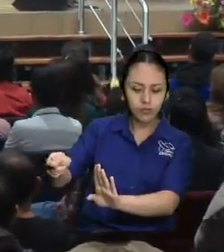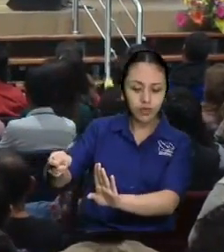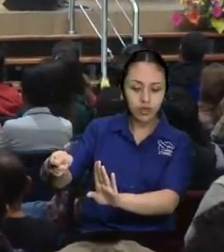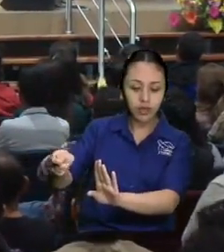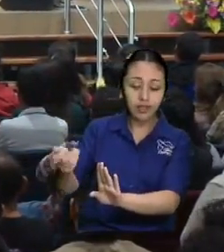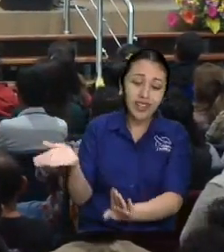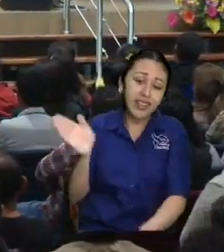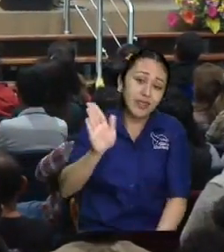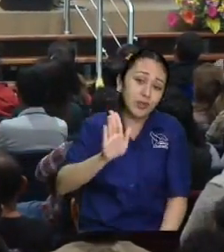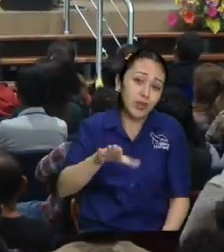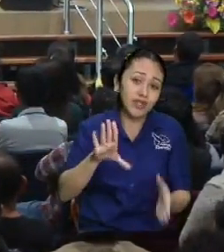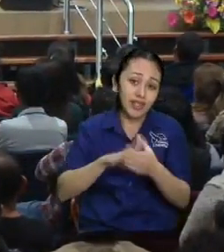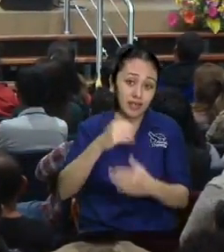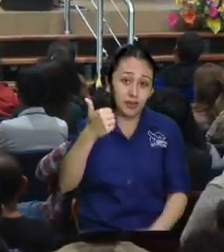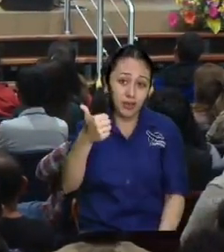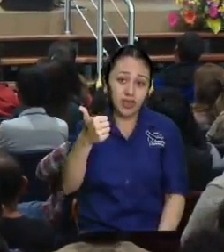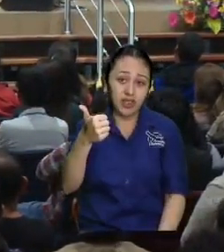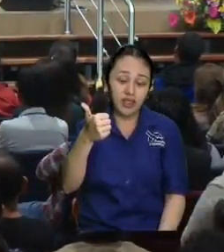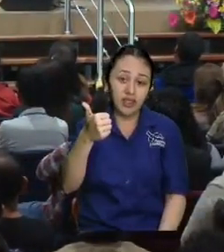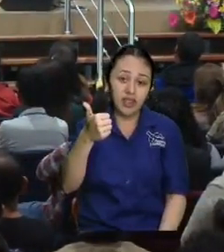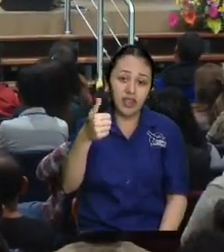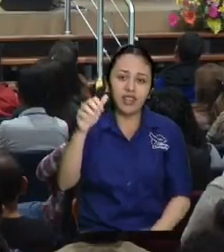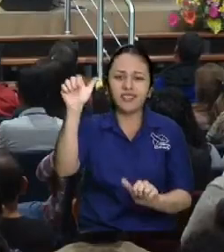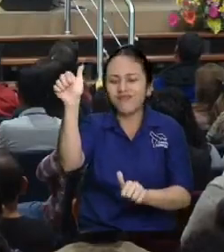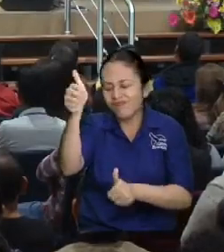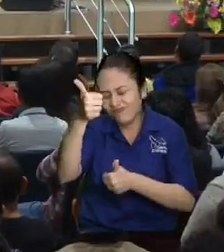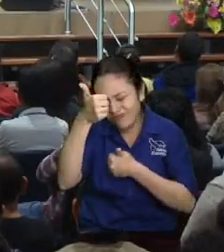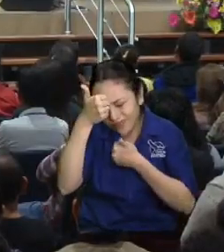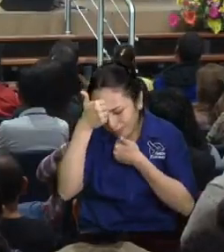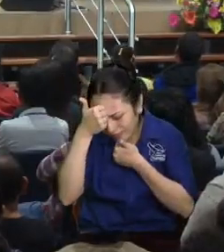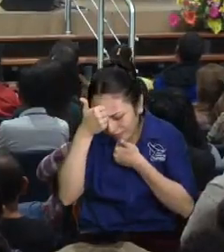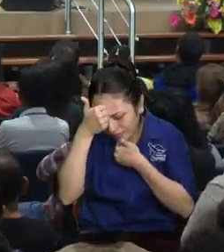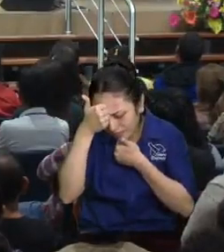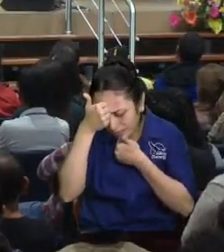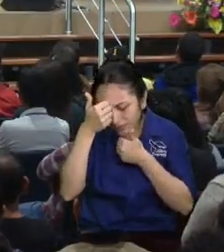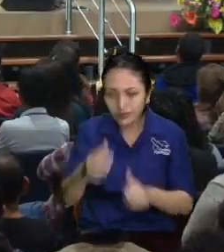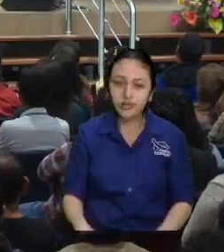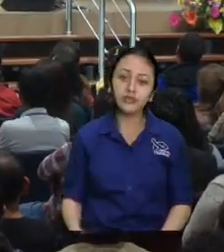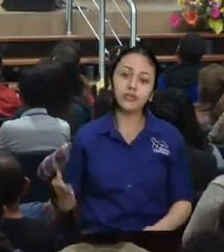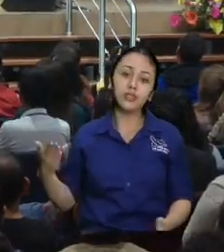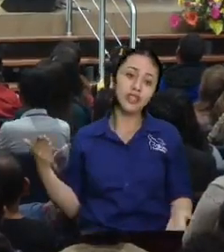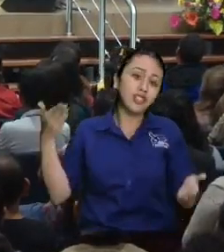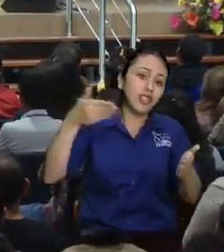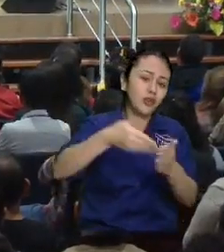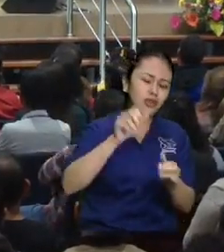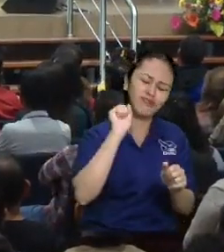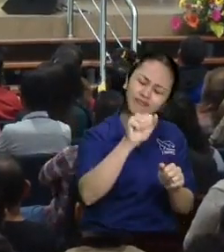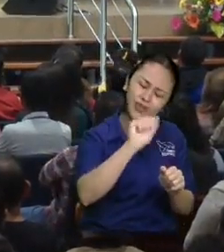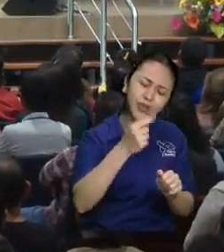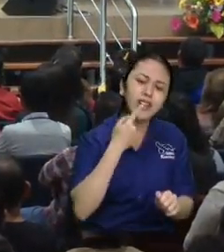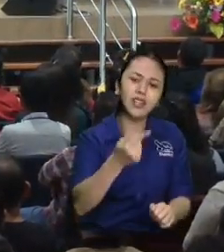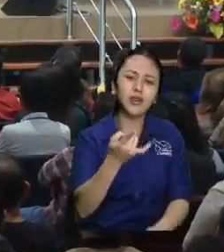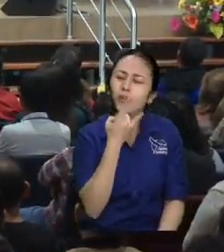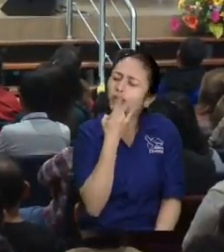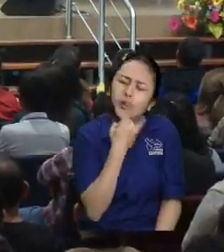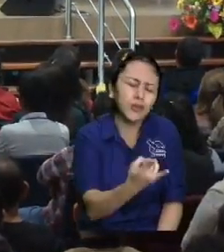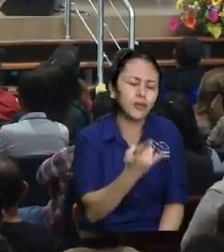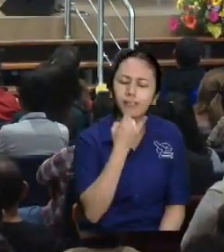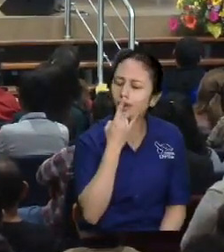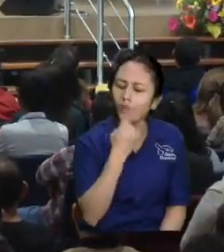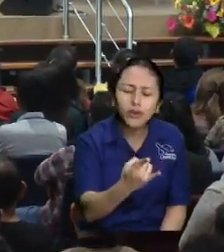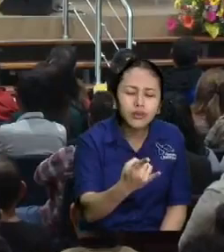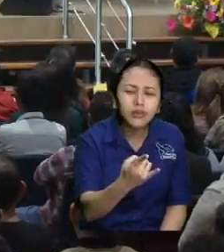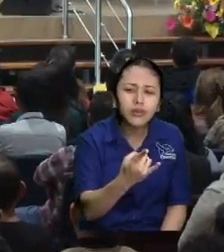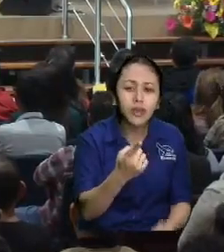se arrepintió en el momento. Y entonces le dijo que se le fue a tocar el cuarto y le dijo que lo perdonara. Y entonces